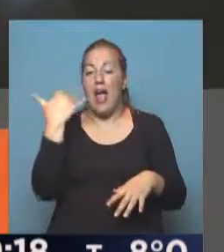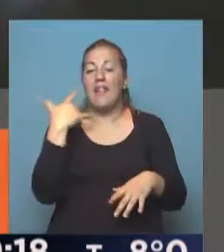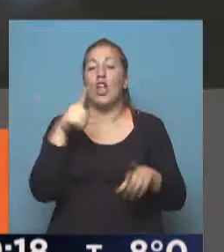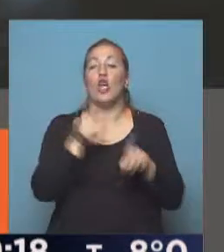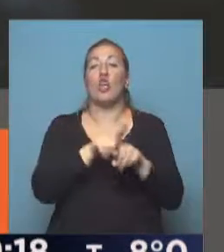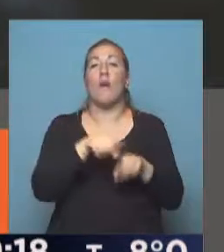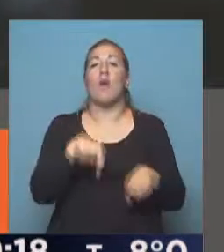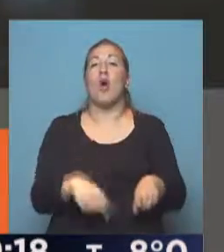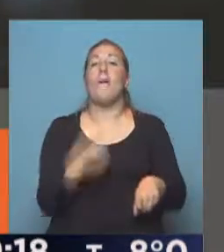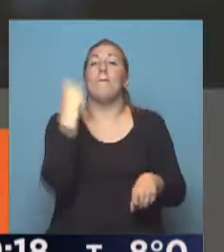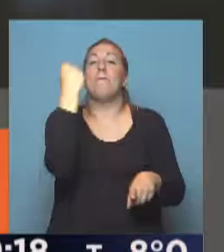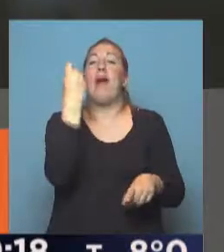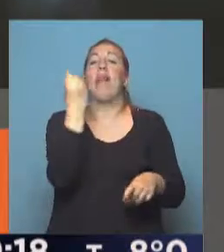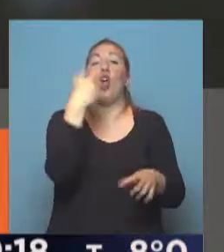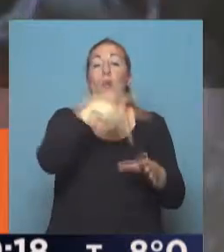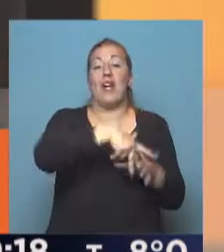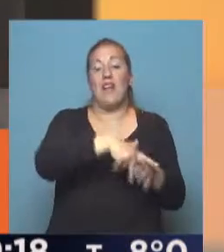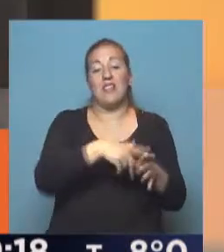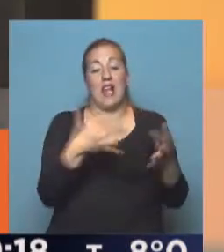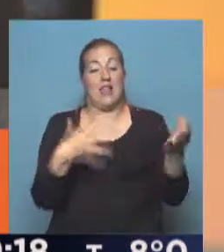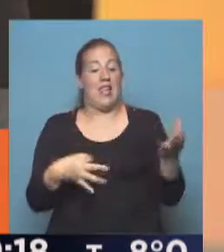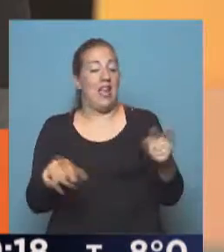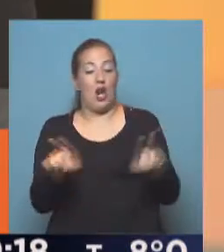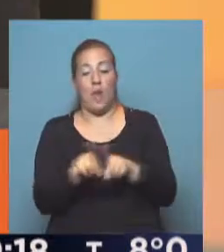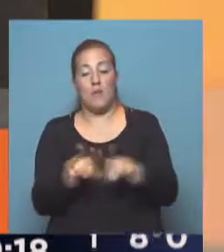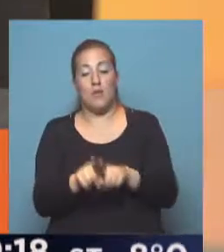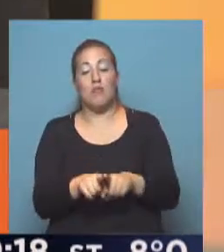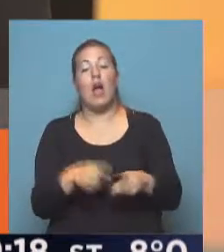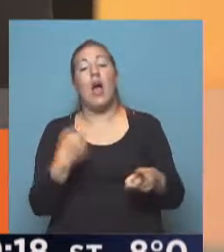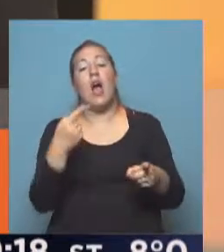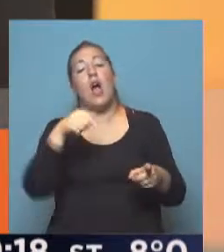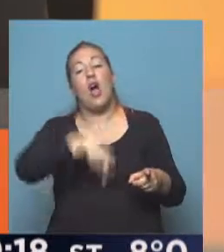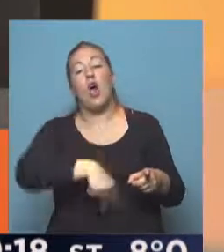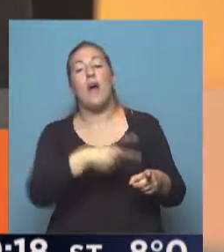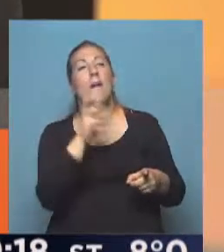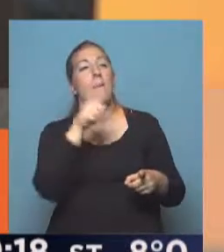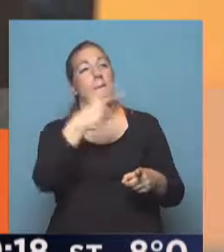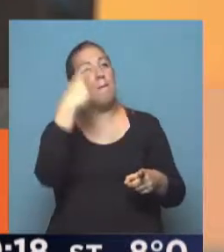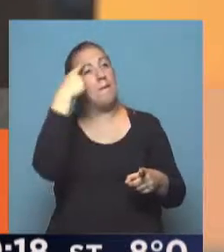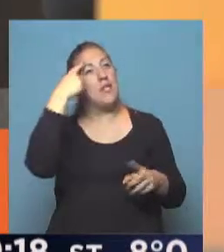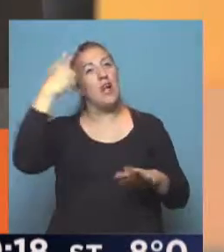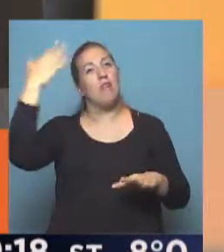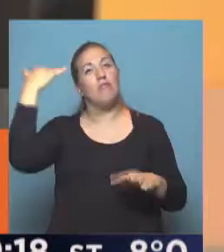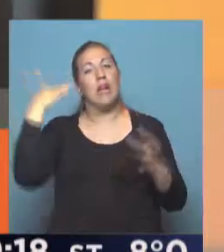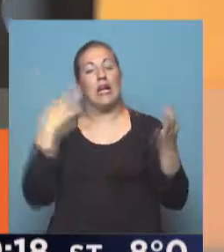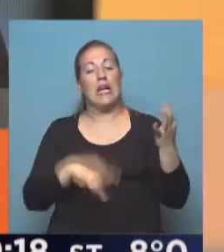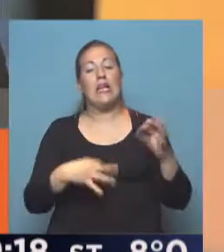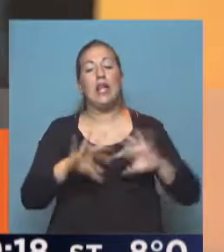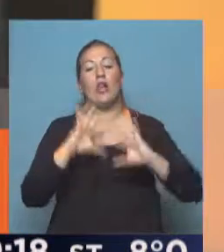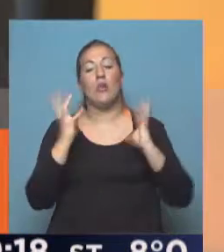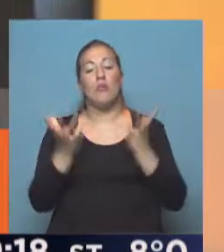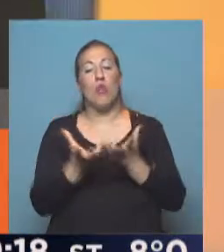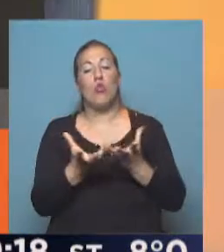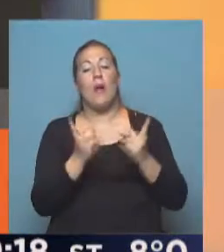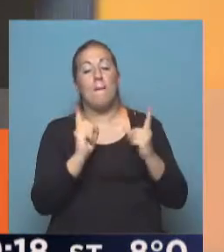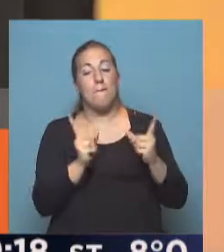también será visualizarla y hablando de cómo se fue haciendo y cómo lo besó y mirando para atrás lo que es guitarras del mundo tomó el